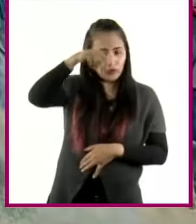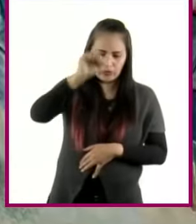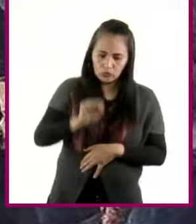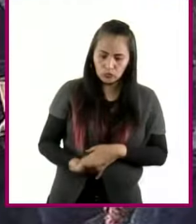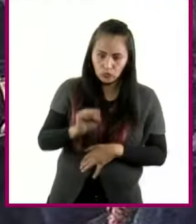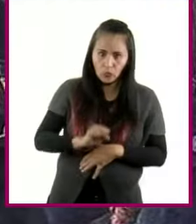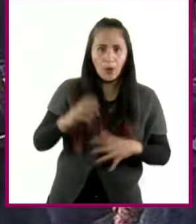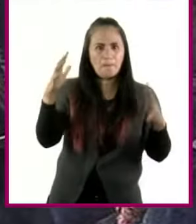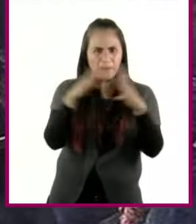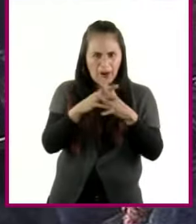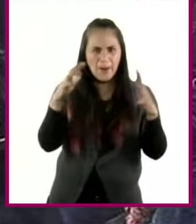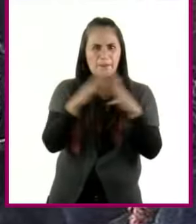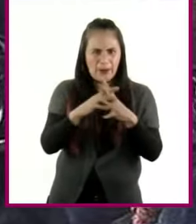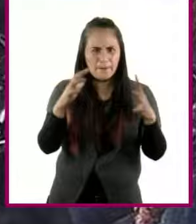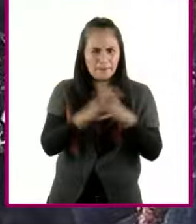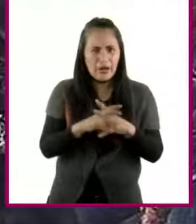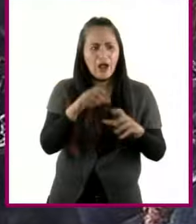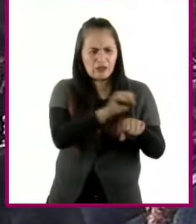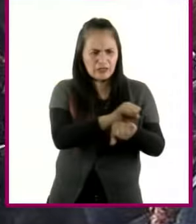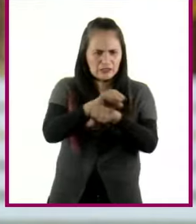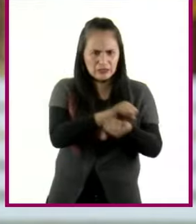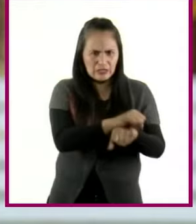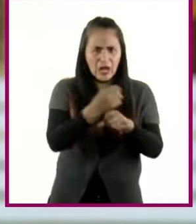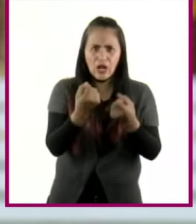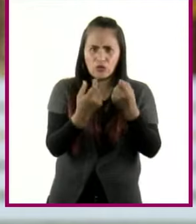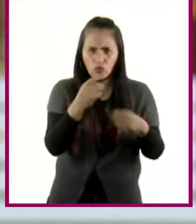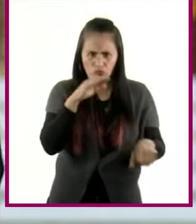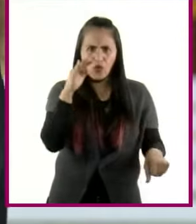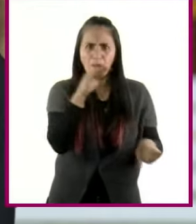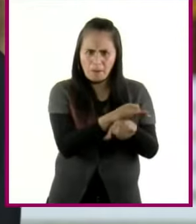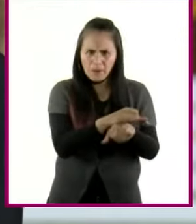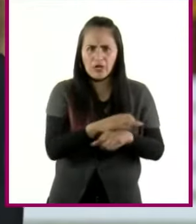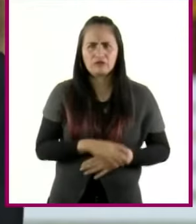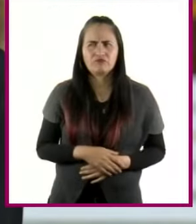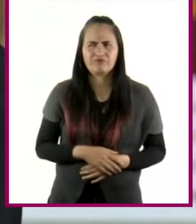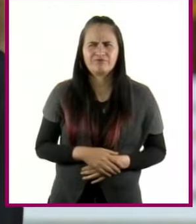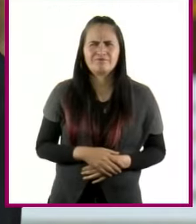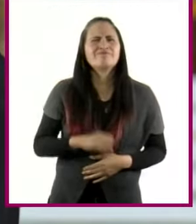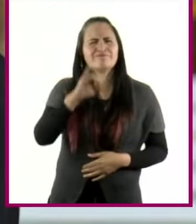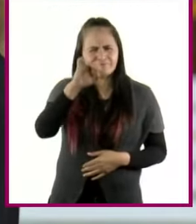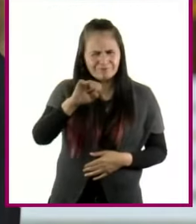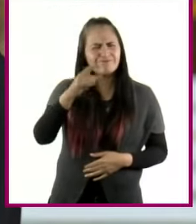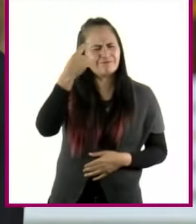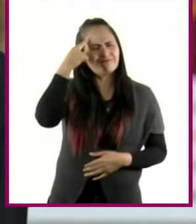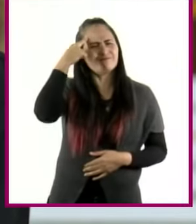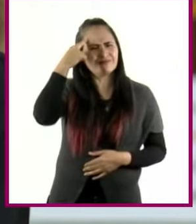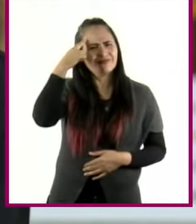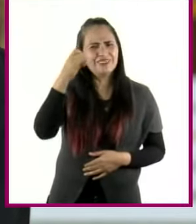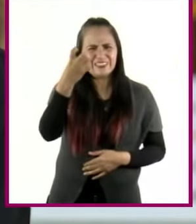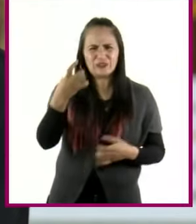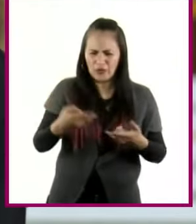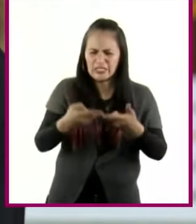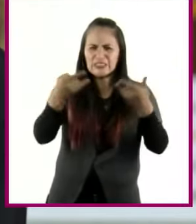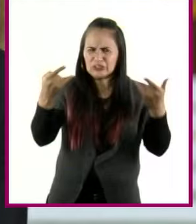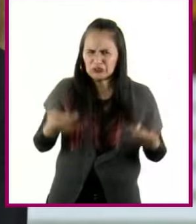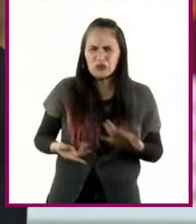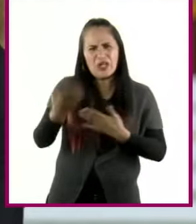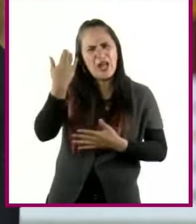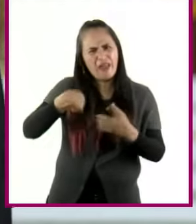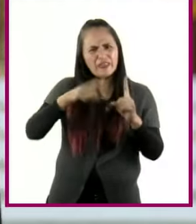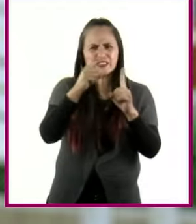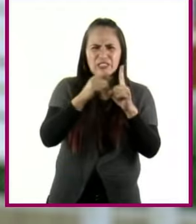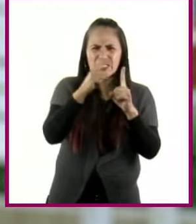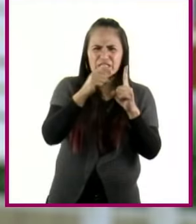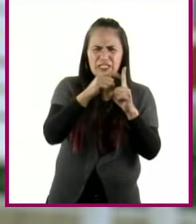los del sur, que además defendían la esclavitud. Ah, sí. Eso luego sale hasta en las caricaturas viejitas de